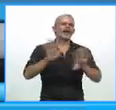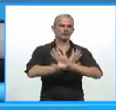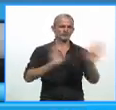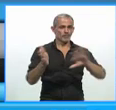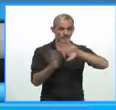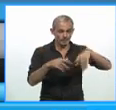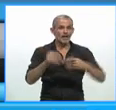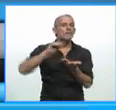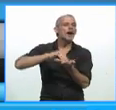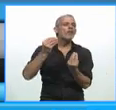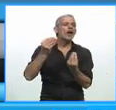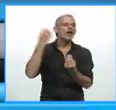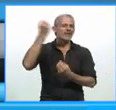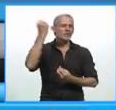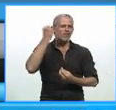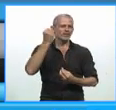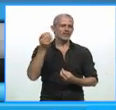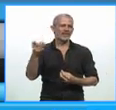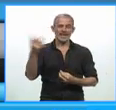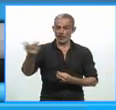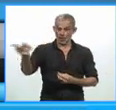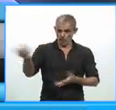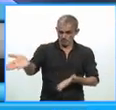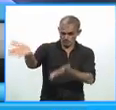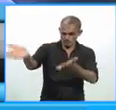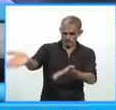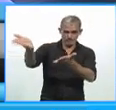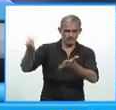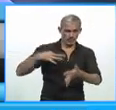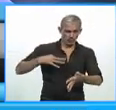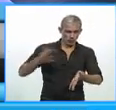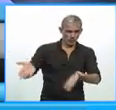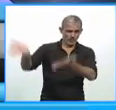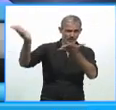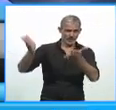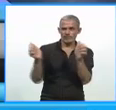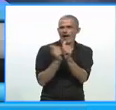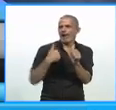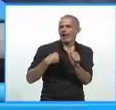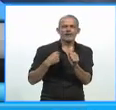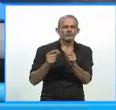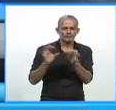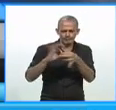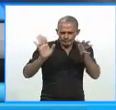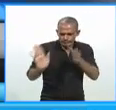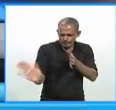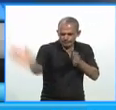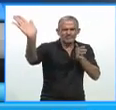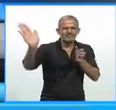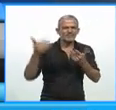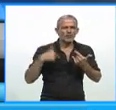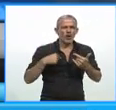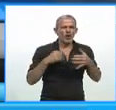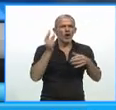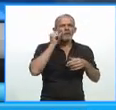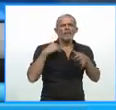lado, también creo que es importante que ellos hagan sus cosas, ¿no? Que sea su programa, ¿no? Que